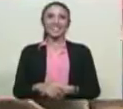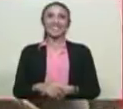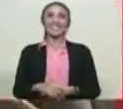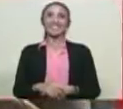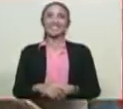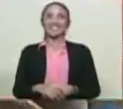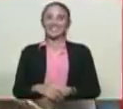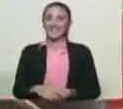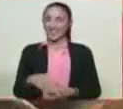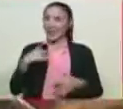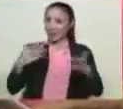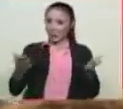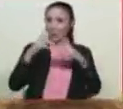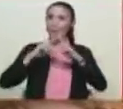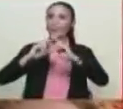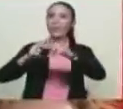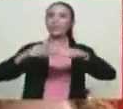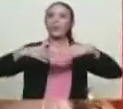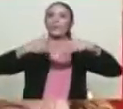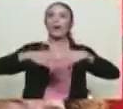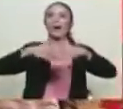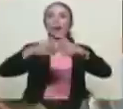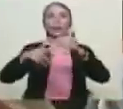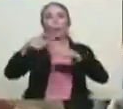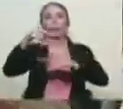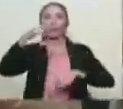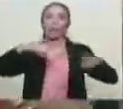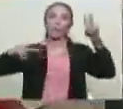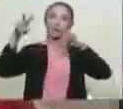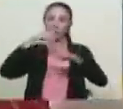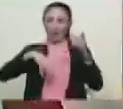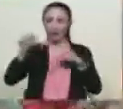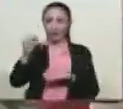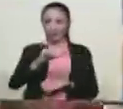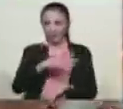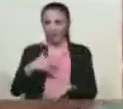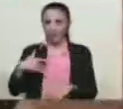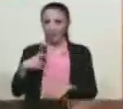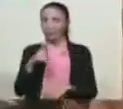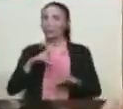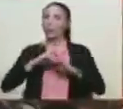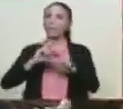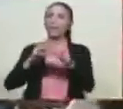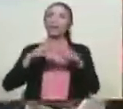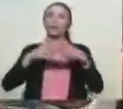Yo les pongo el barco para que vayan. ¿Sí va?